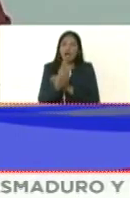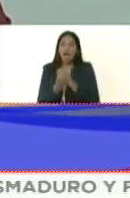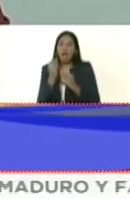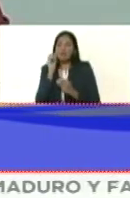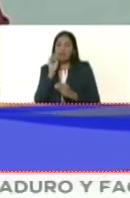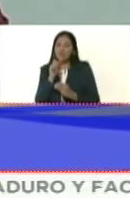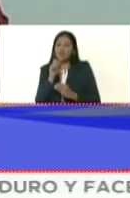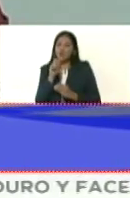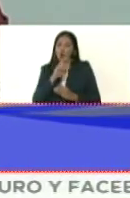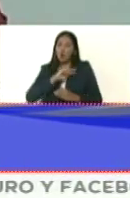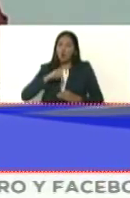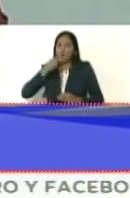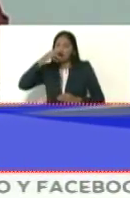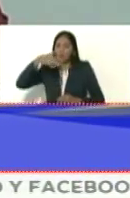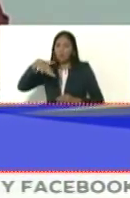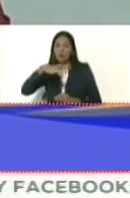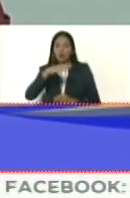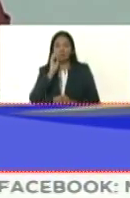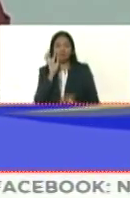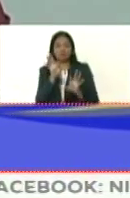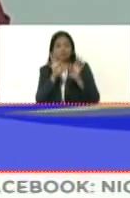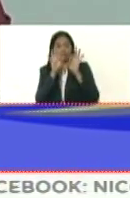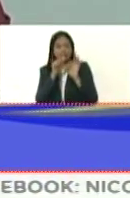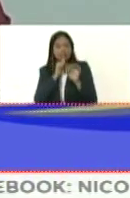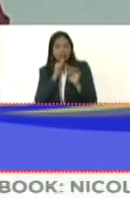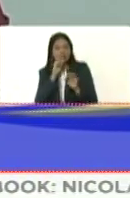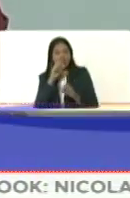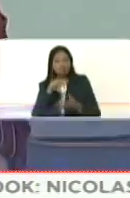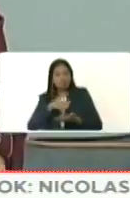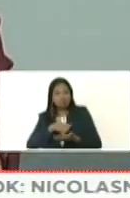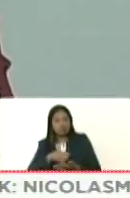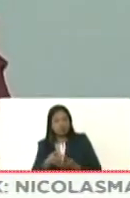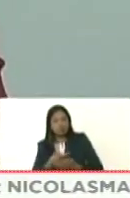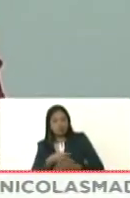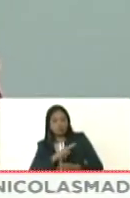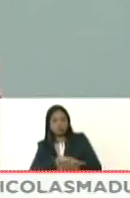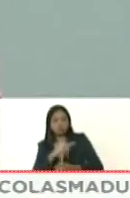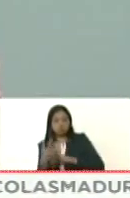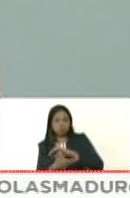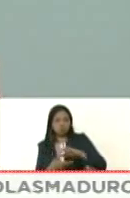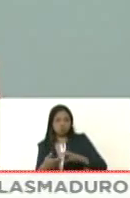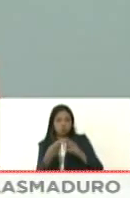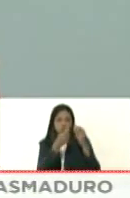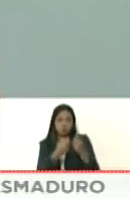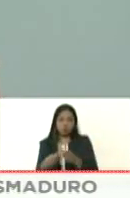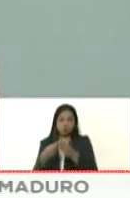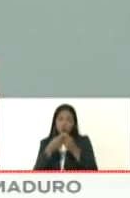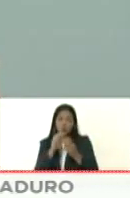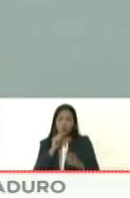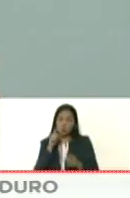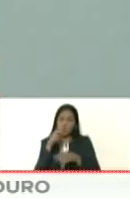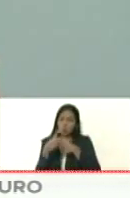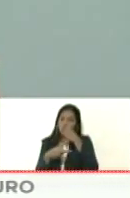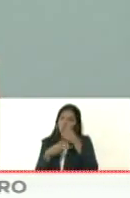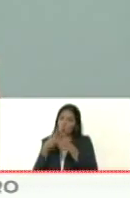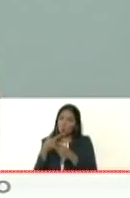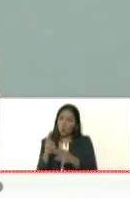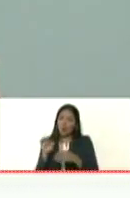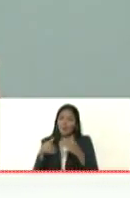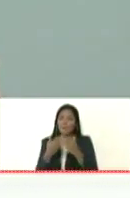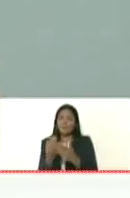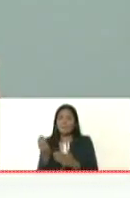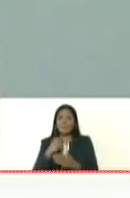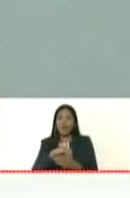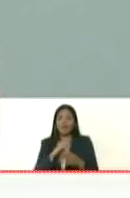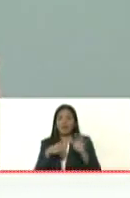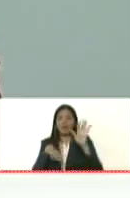catacumbas de nuestro pueblo para identificar los heridos y las heridas de la guerra económica. Así venimos haciendo, hemos llegado ya a más de